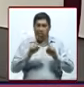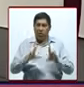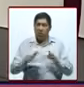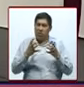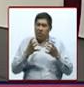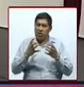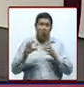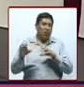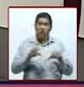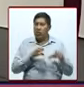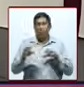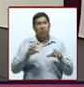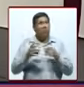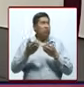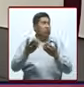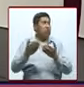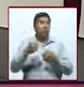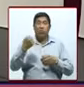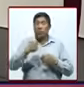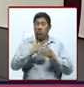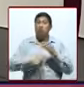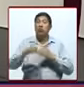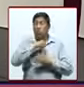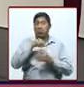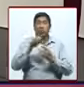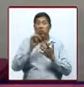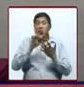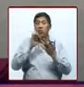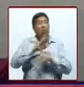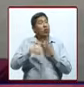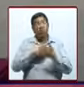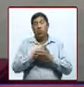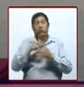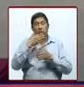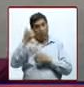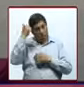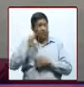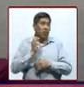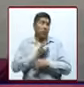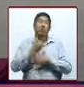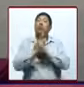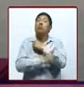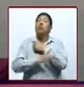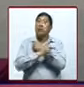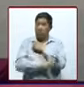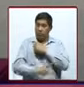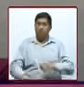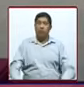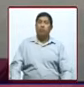ser postulantes al Tribunal Supremo Electoral y a todas las altas cortes en nuestro país.